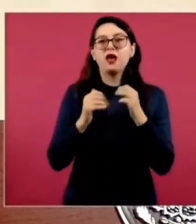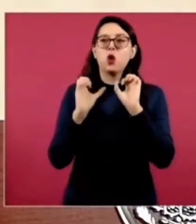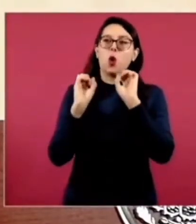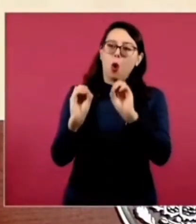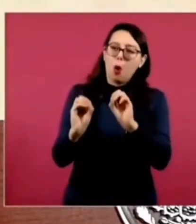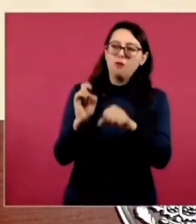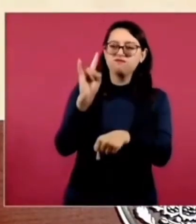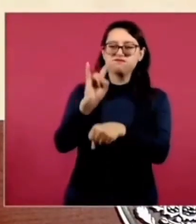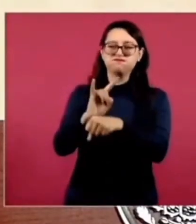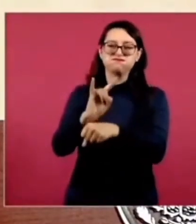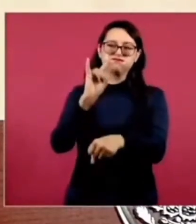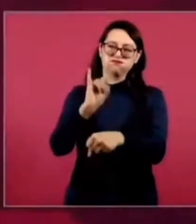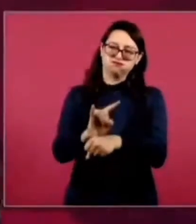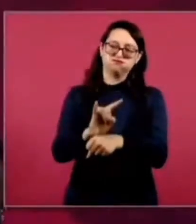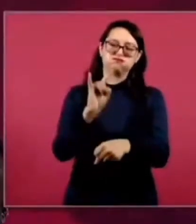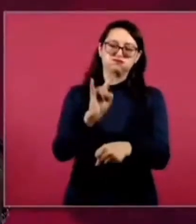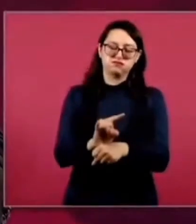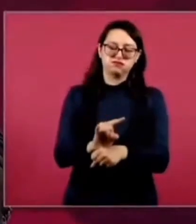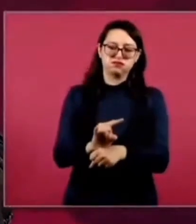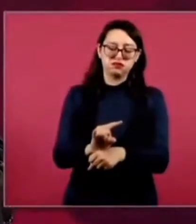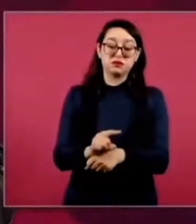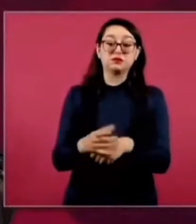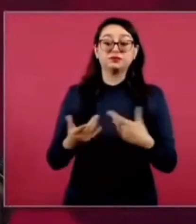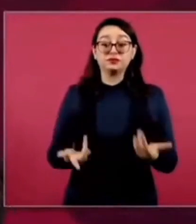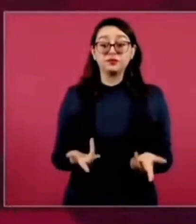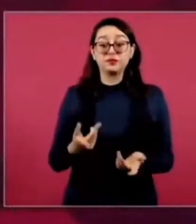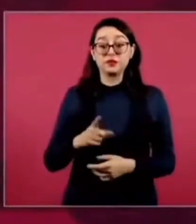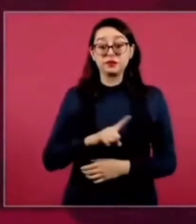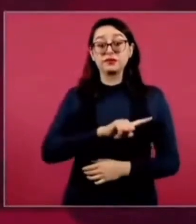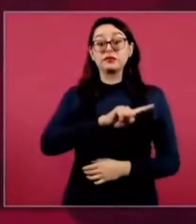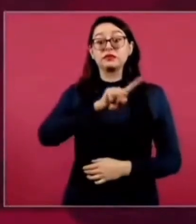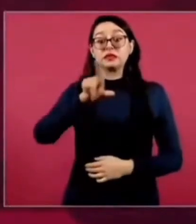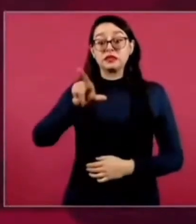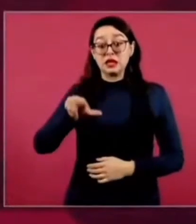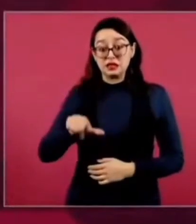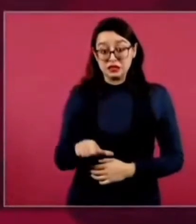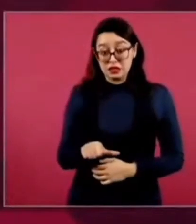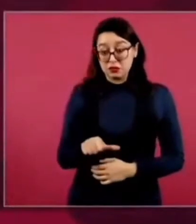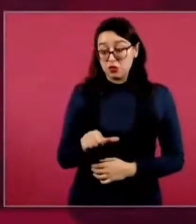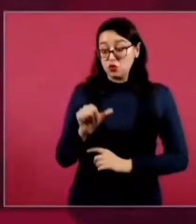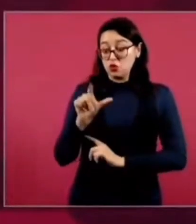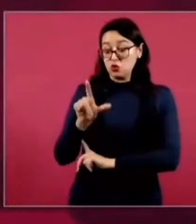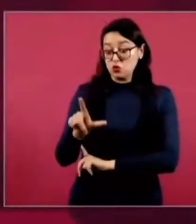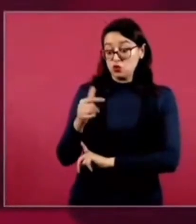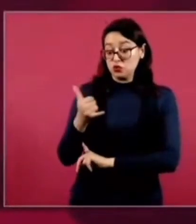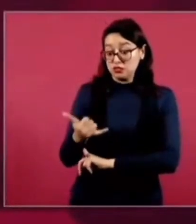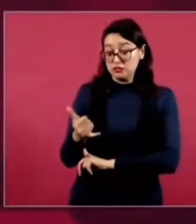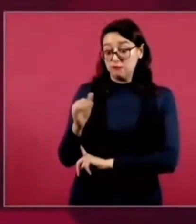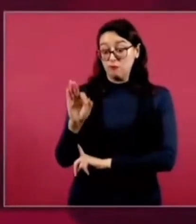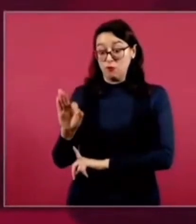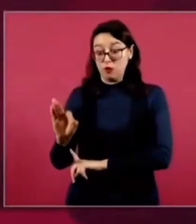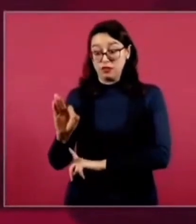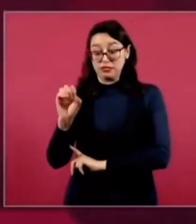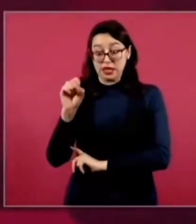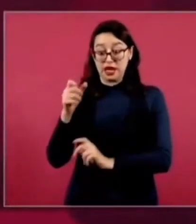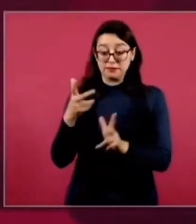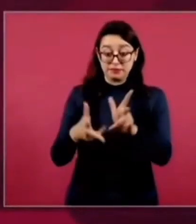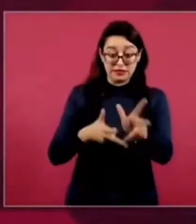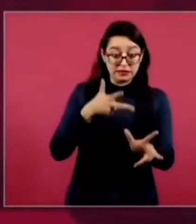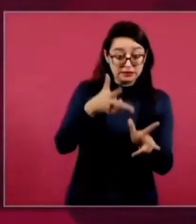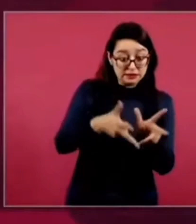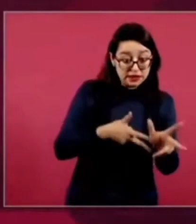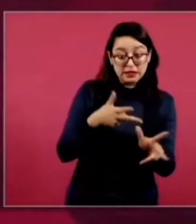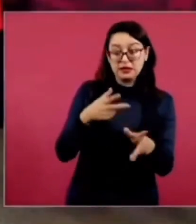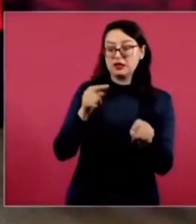Décadas. Por eso, cuando surge Demetrio Vallejo como dirigente de los